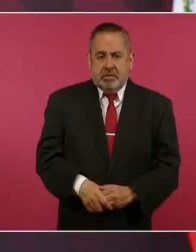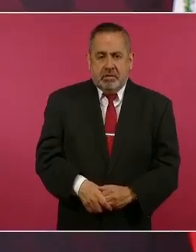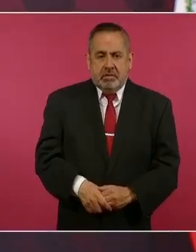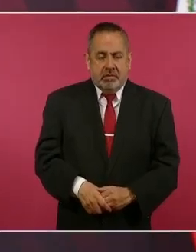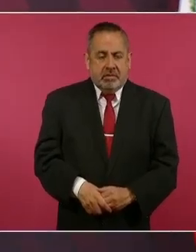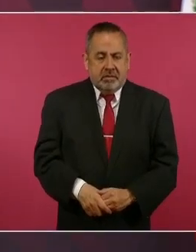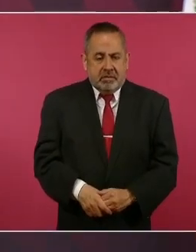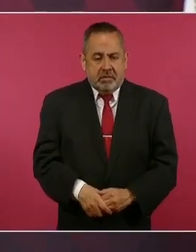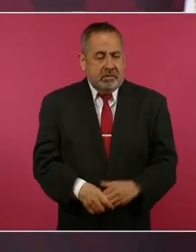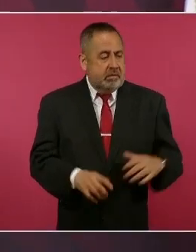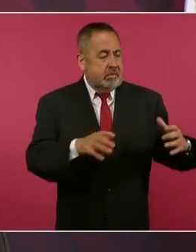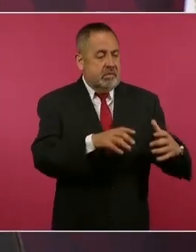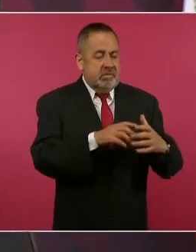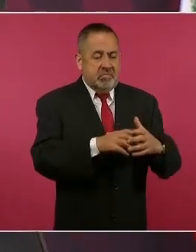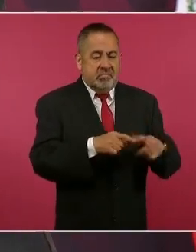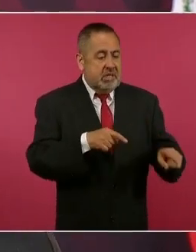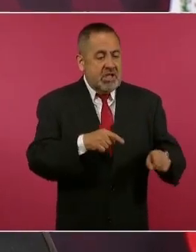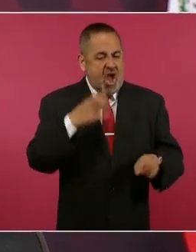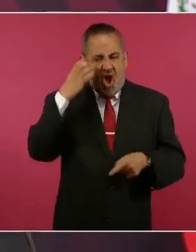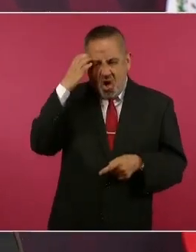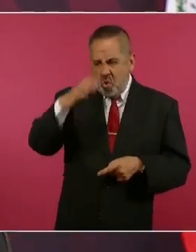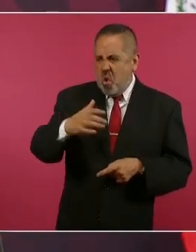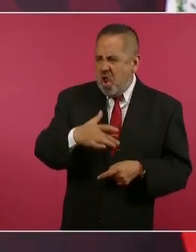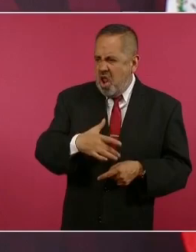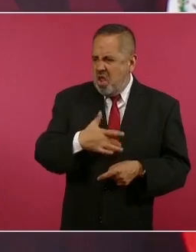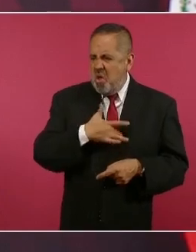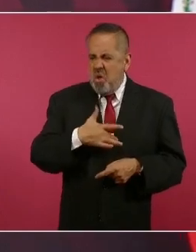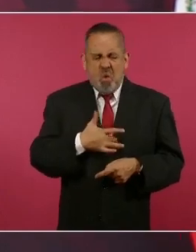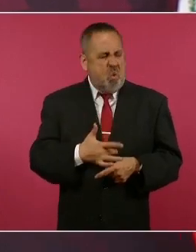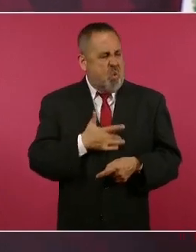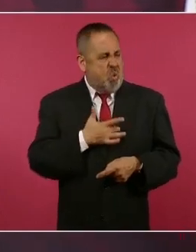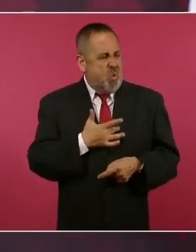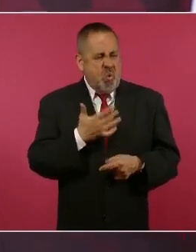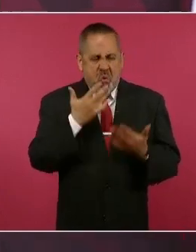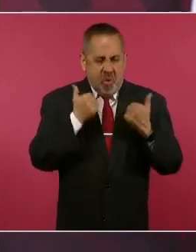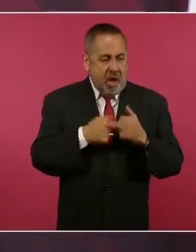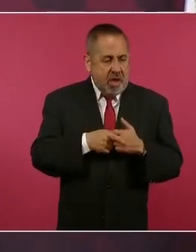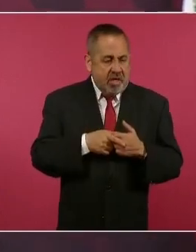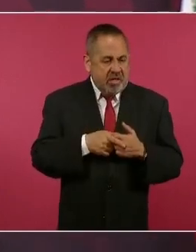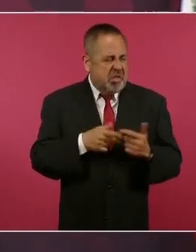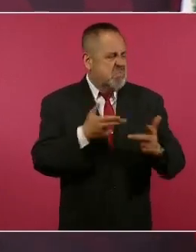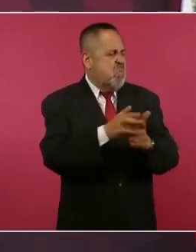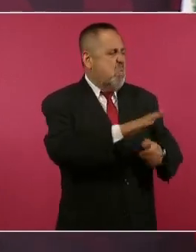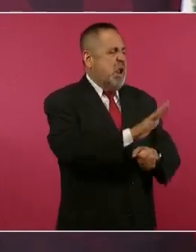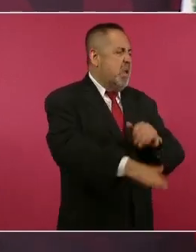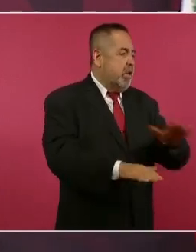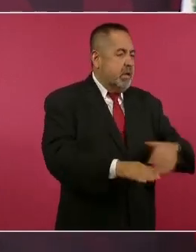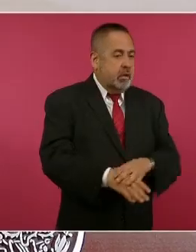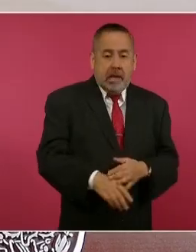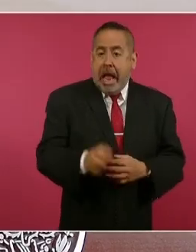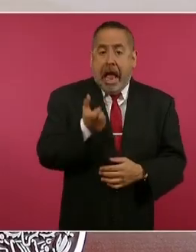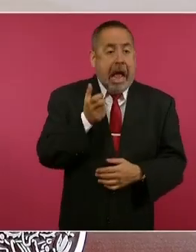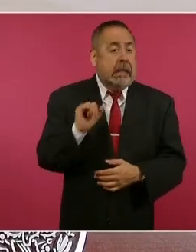aunque lo logre de manera inhumana y cruel, y Calderón tiene ese perfil